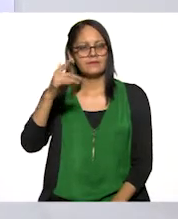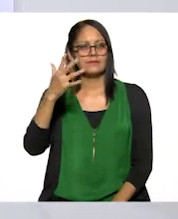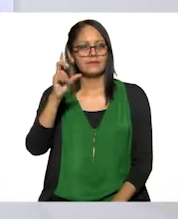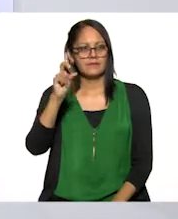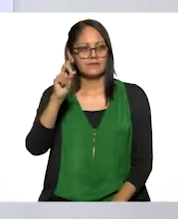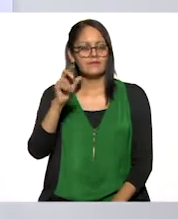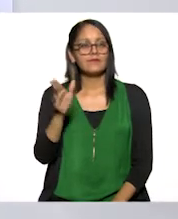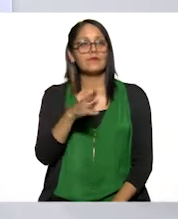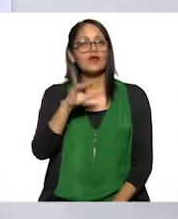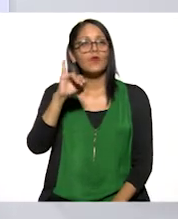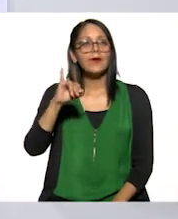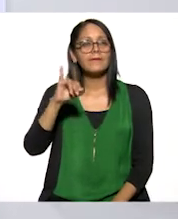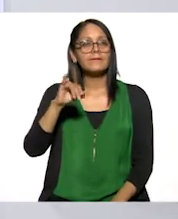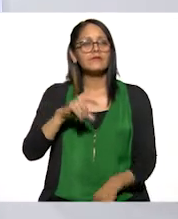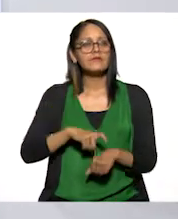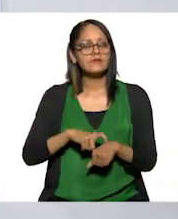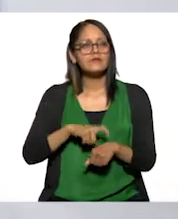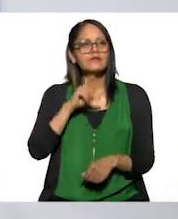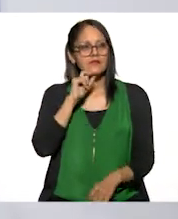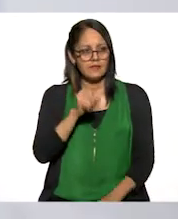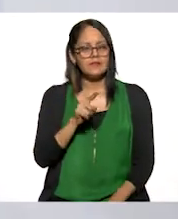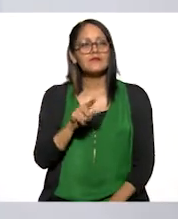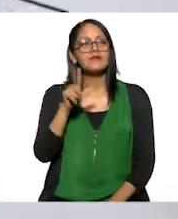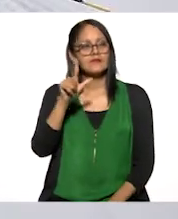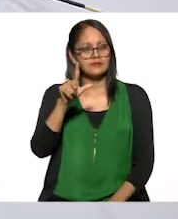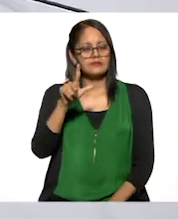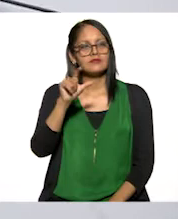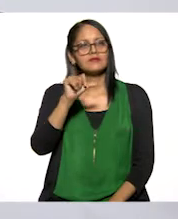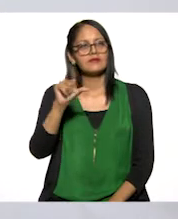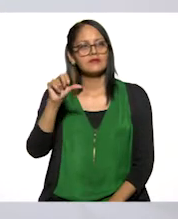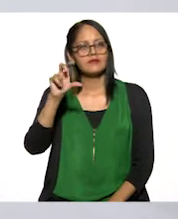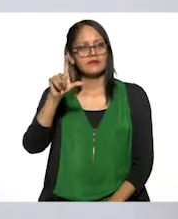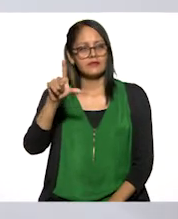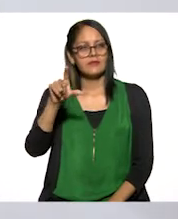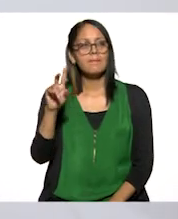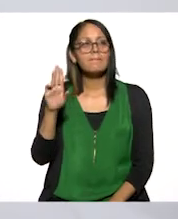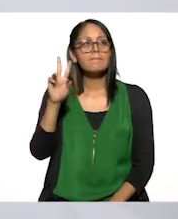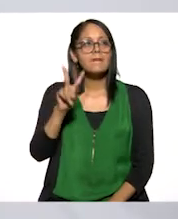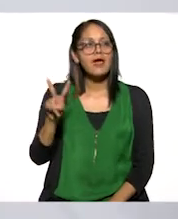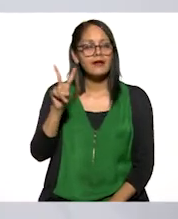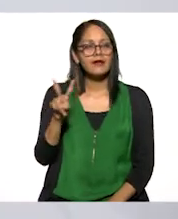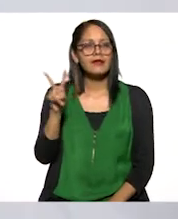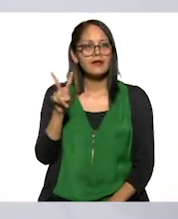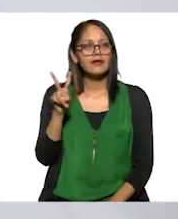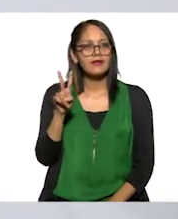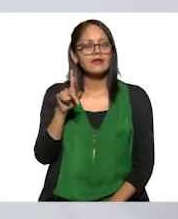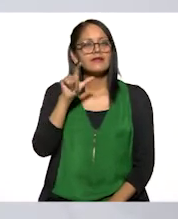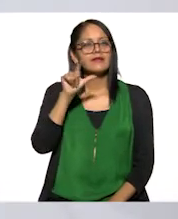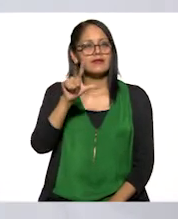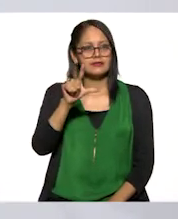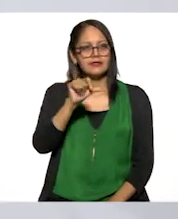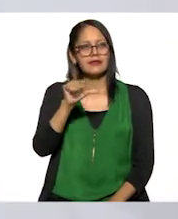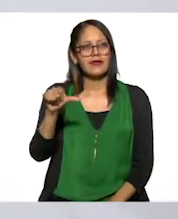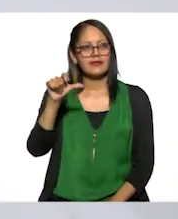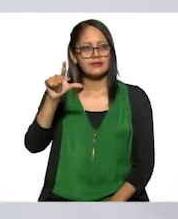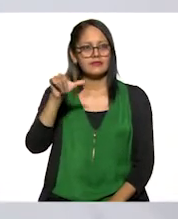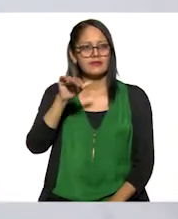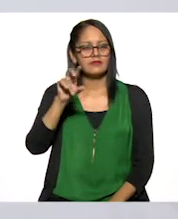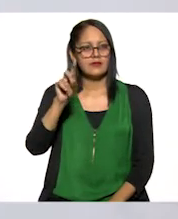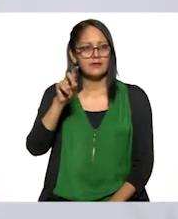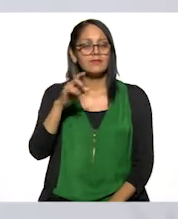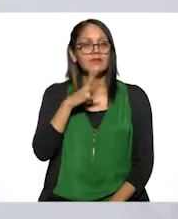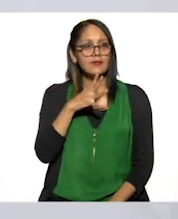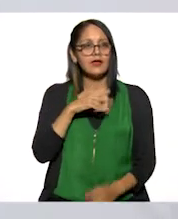Sí. Jueves... También. 17:30 a 18. Y viernes, de 17 a 17:30. O sea,